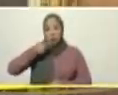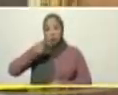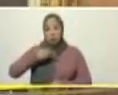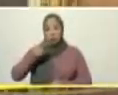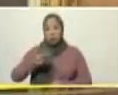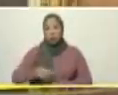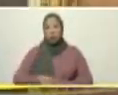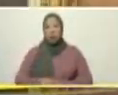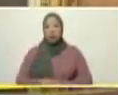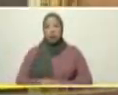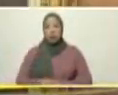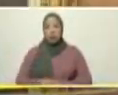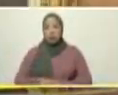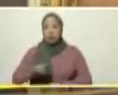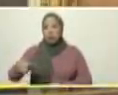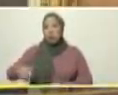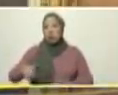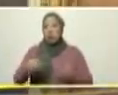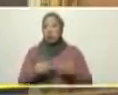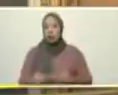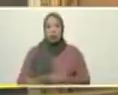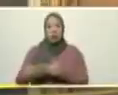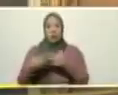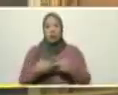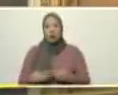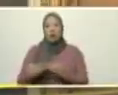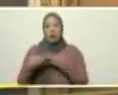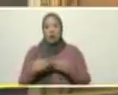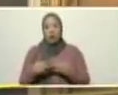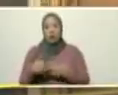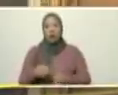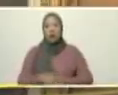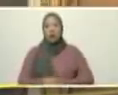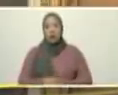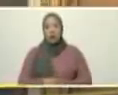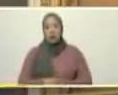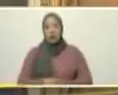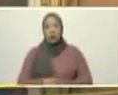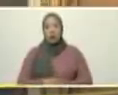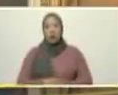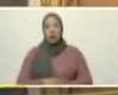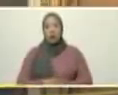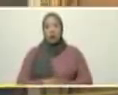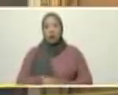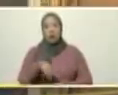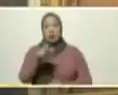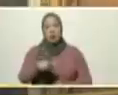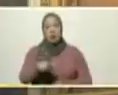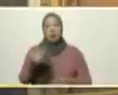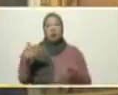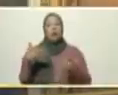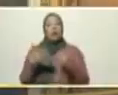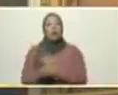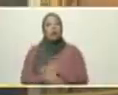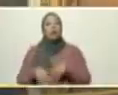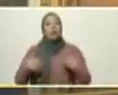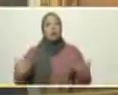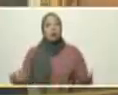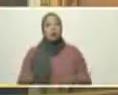intereses oligárquicos, imperialistas, y que se le imponían al país por distintas